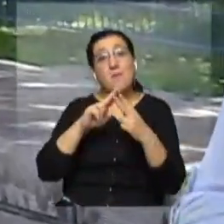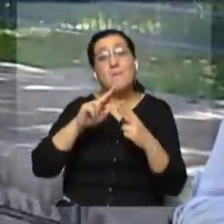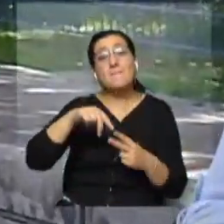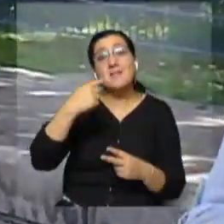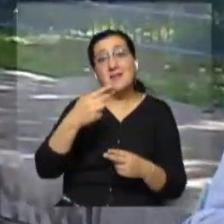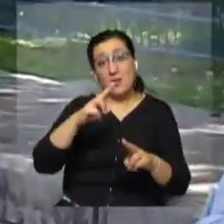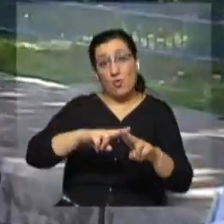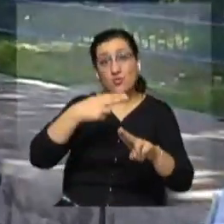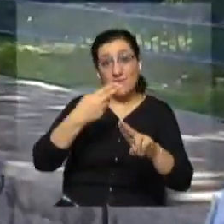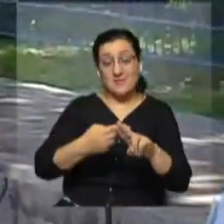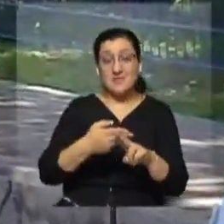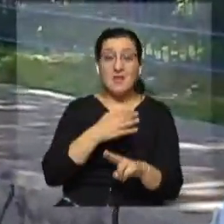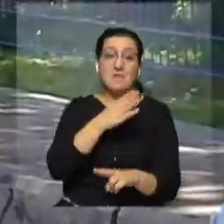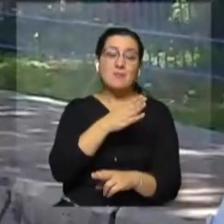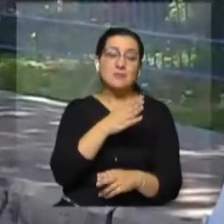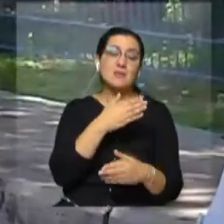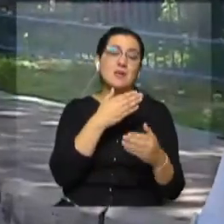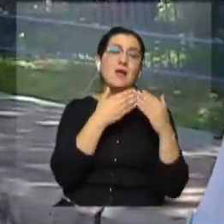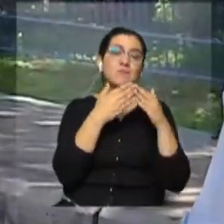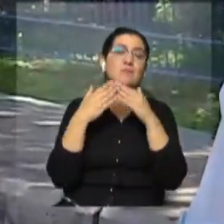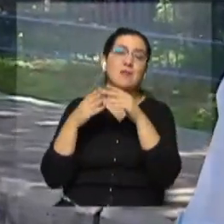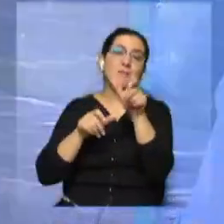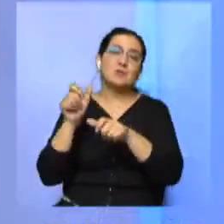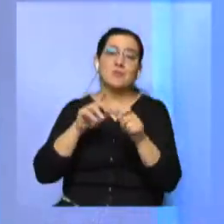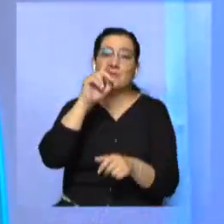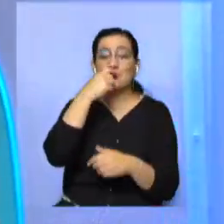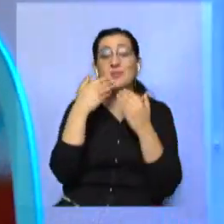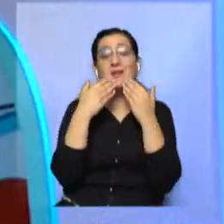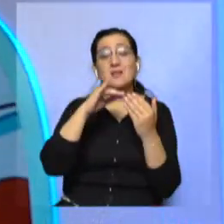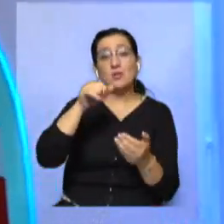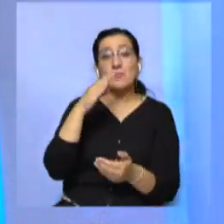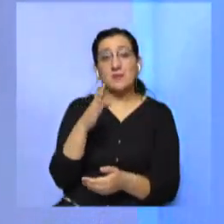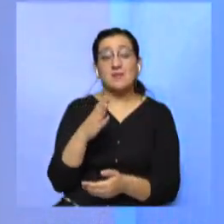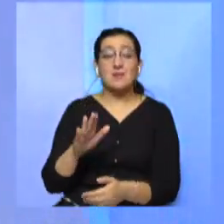donde nuevamente salgamos a surcar las calles de Montevideo. Qué divino, gracias, JP. Nos quedamos con ganas de hacer un montón de preguntas.